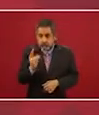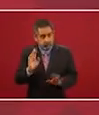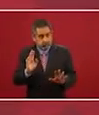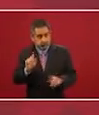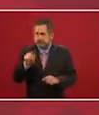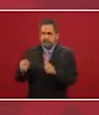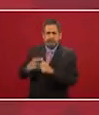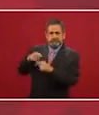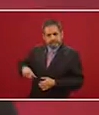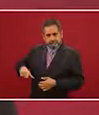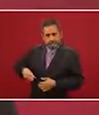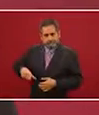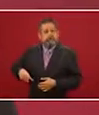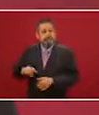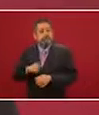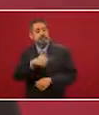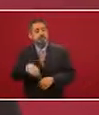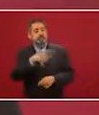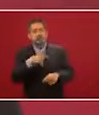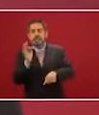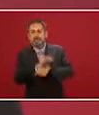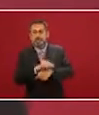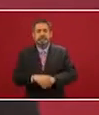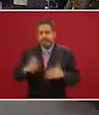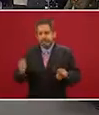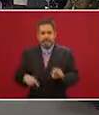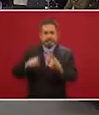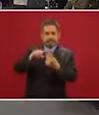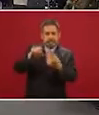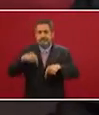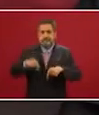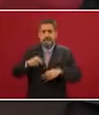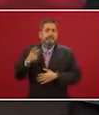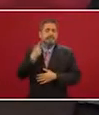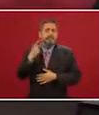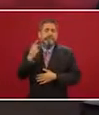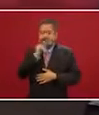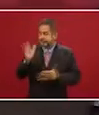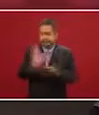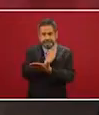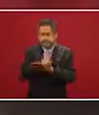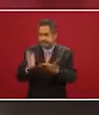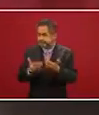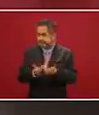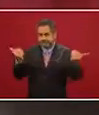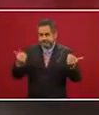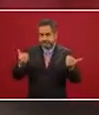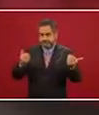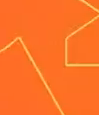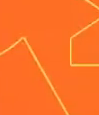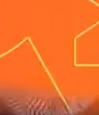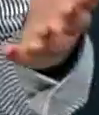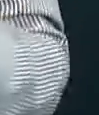Manuel en la mañanera mencionó que no pasa nada y recomendó dar abrazos. Y por el momento, no hay ninguna política sanitaria de prevención en